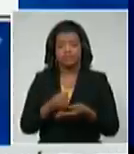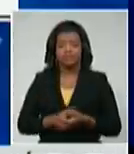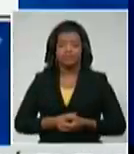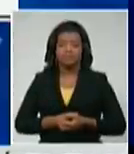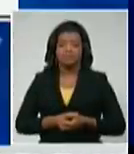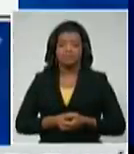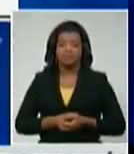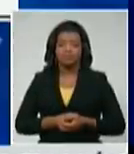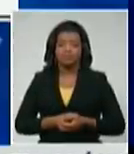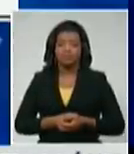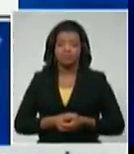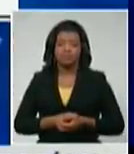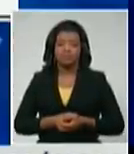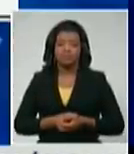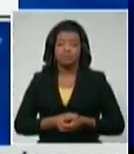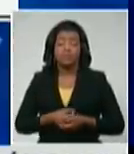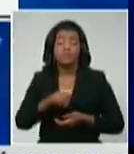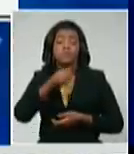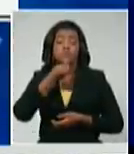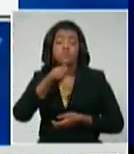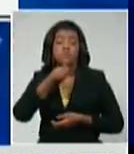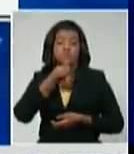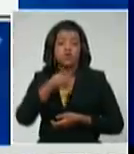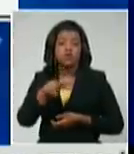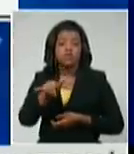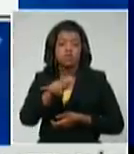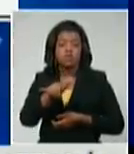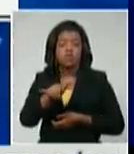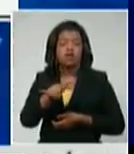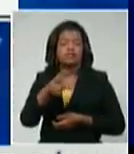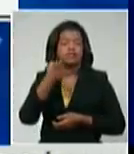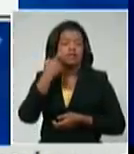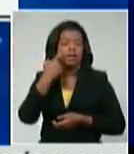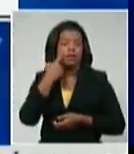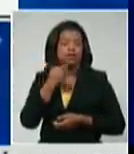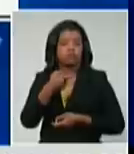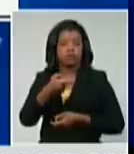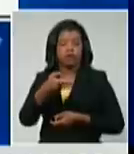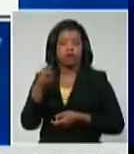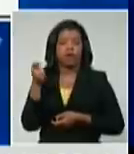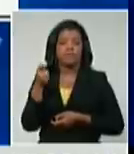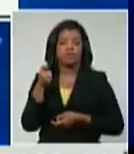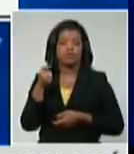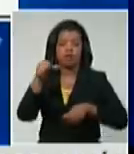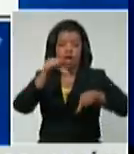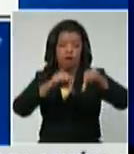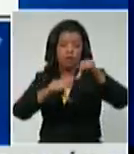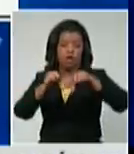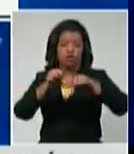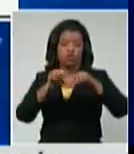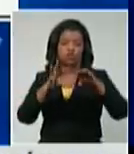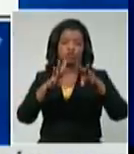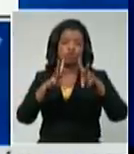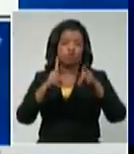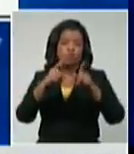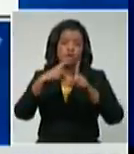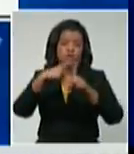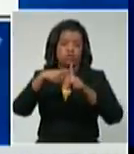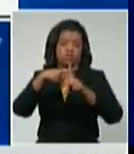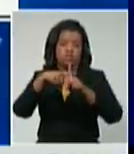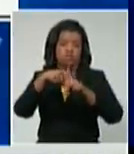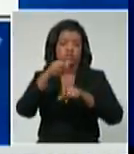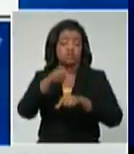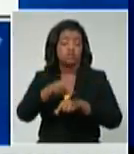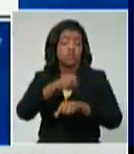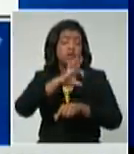realmente permita encontrar lo más rápido posible el número, los casos asintomáticos